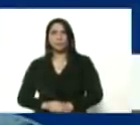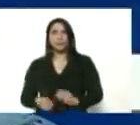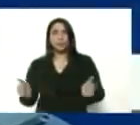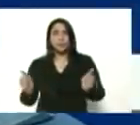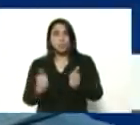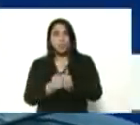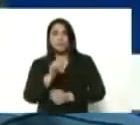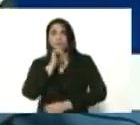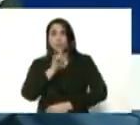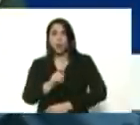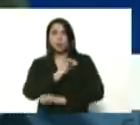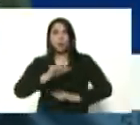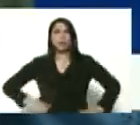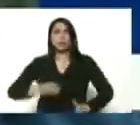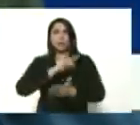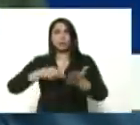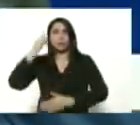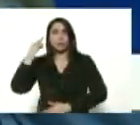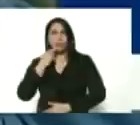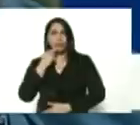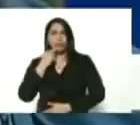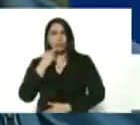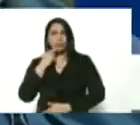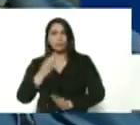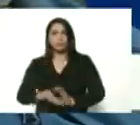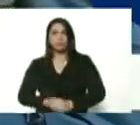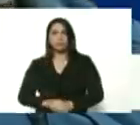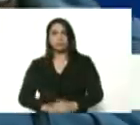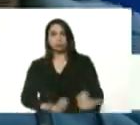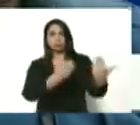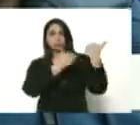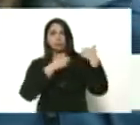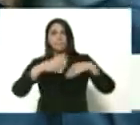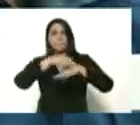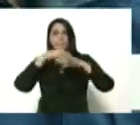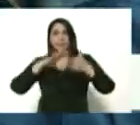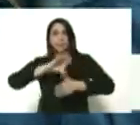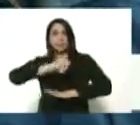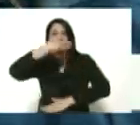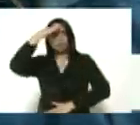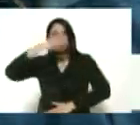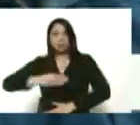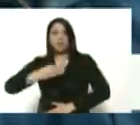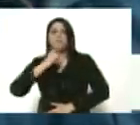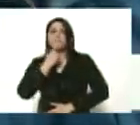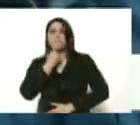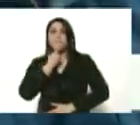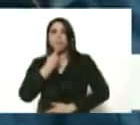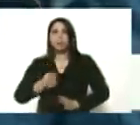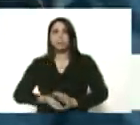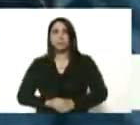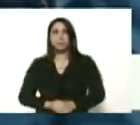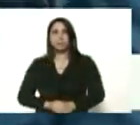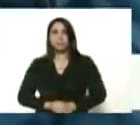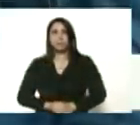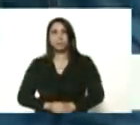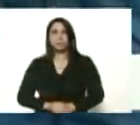intervención de la Fuerza Armada Nacional Bolivariana a través del ministro y general en jefe Vladimir Padrino